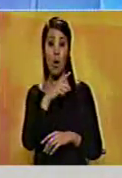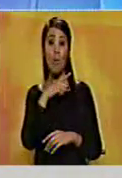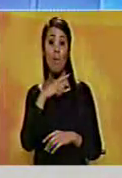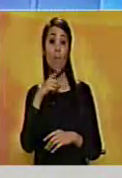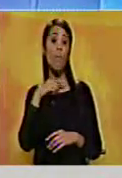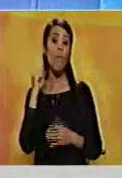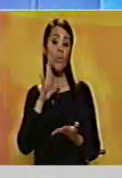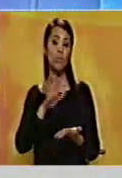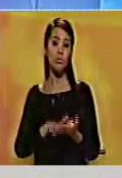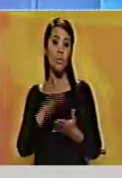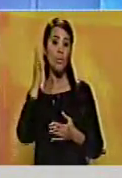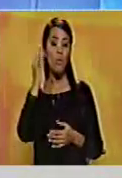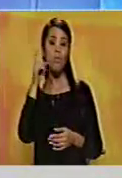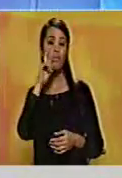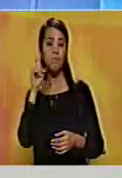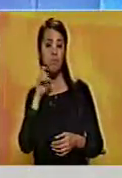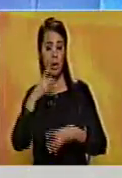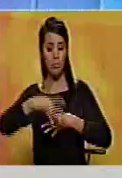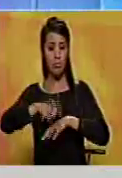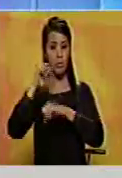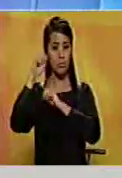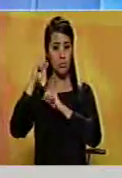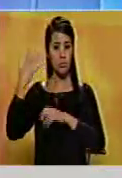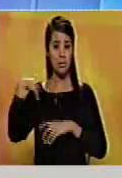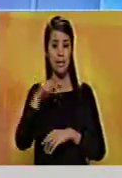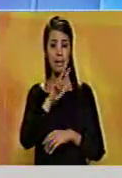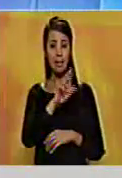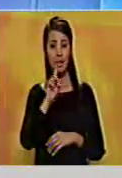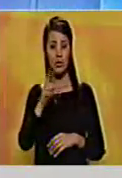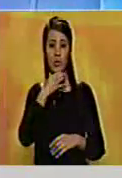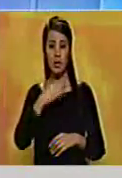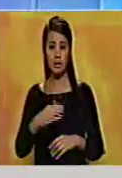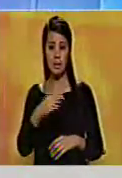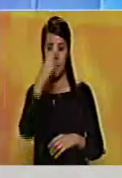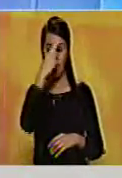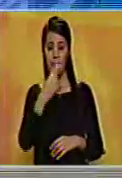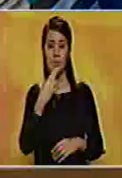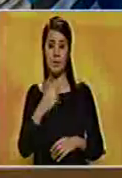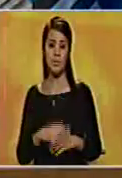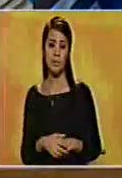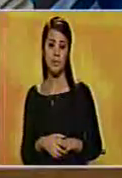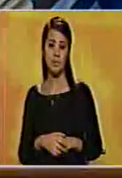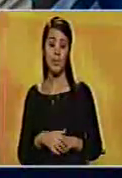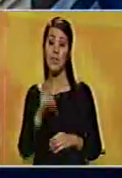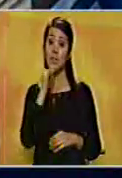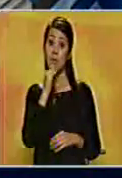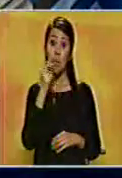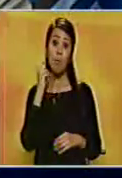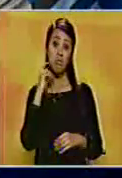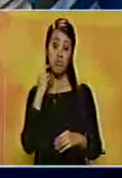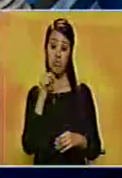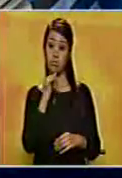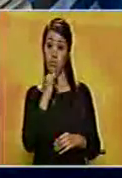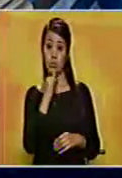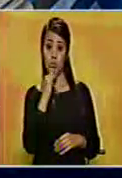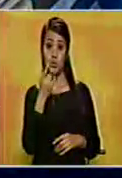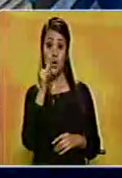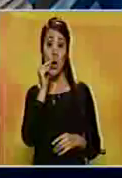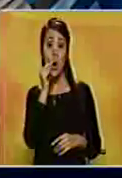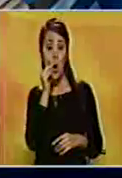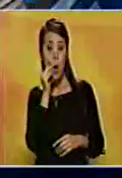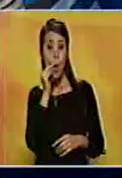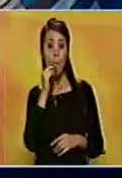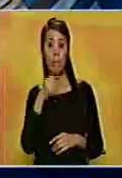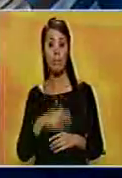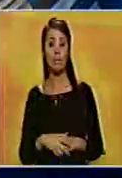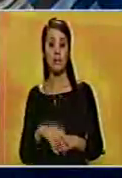durante una protesta que se desarrolló el pasado 31 de diciembre en antímano shabab indicó que el funcionario de avid josé rebolledo